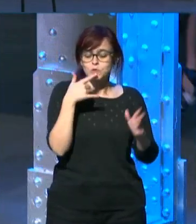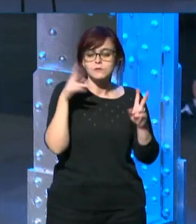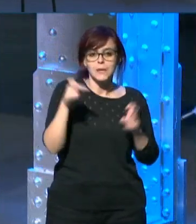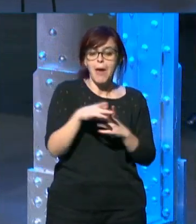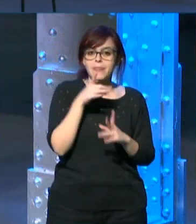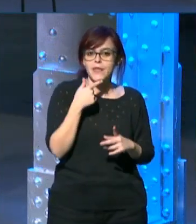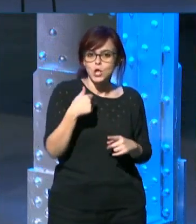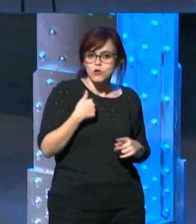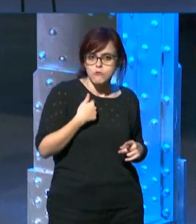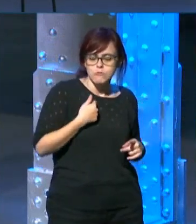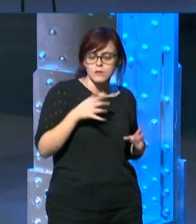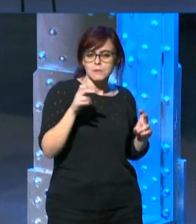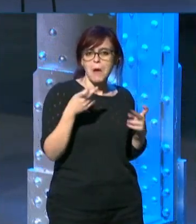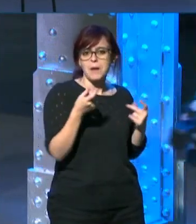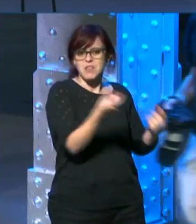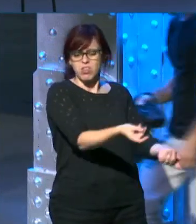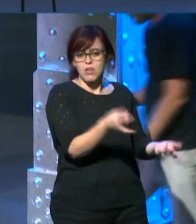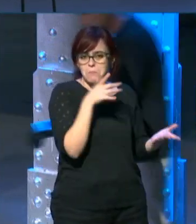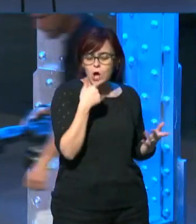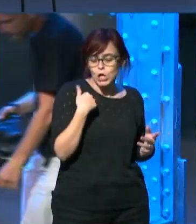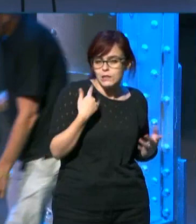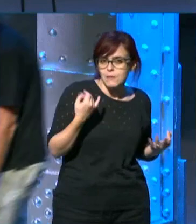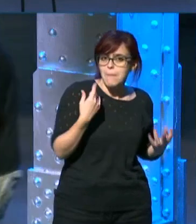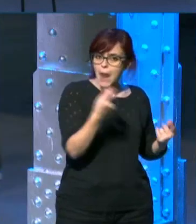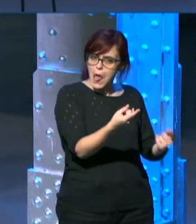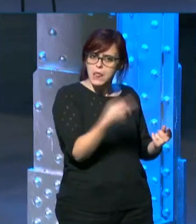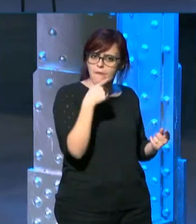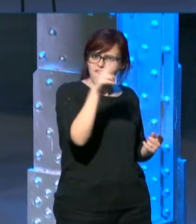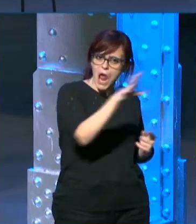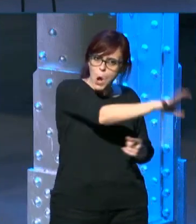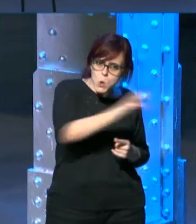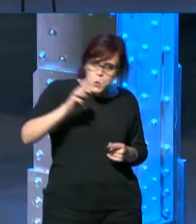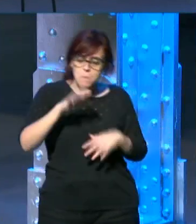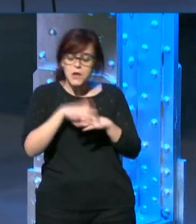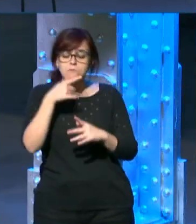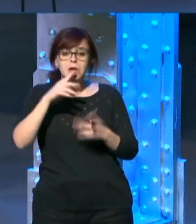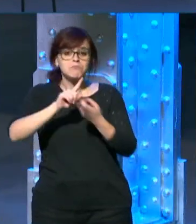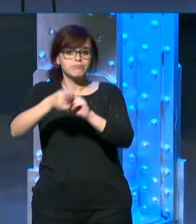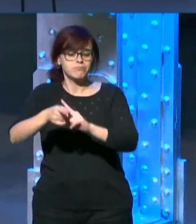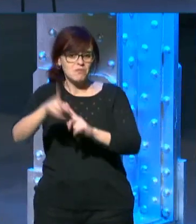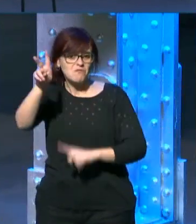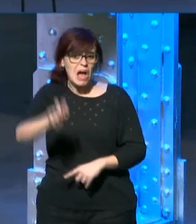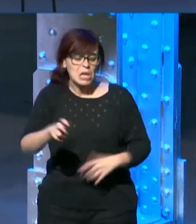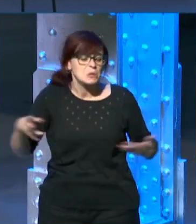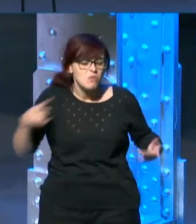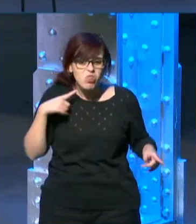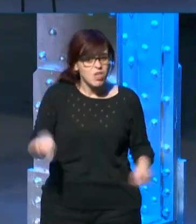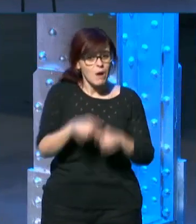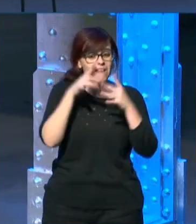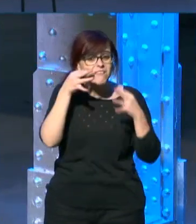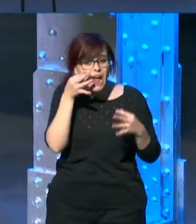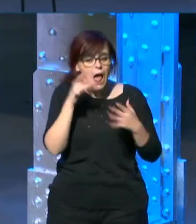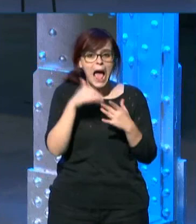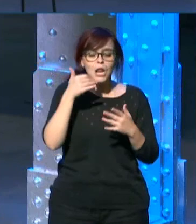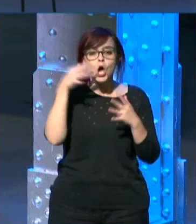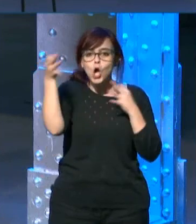desperdicio, que no se puede ser más Lean en este mundo que eso. Pero como dice Carmen, en realidad da un poco igual. Si estamos hablando de una cosa